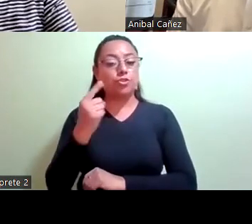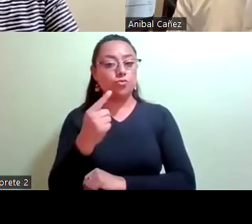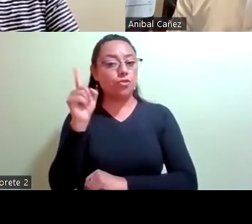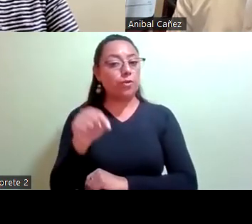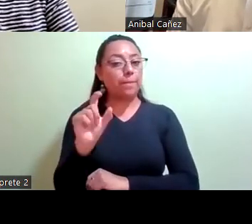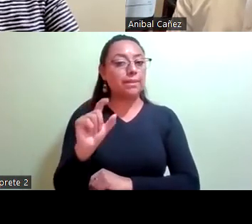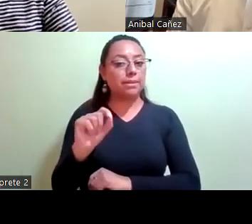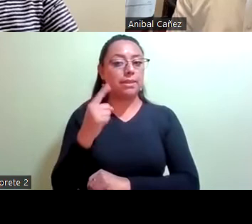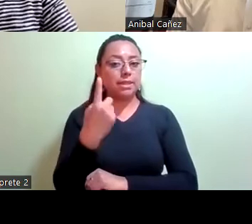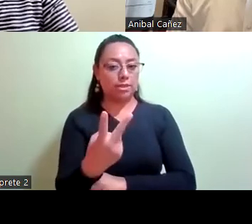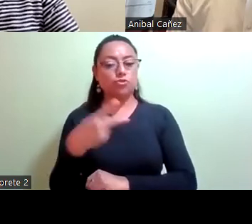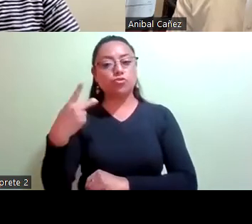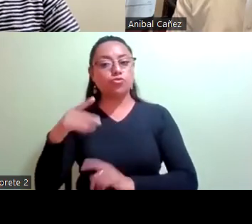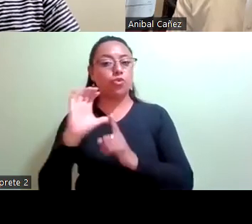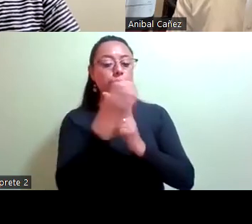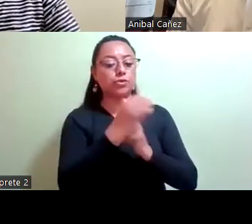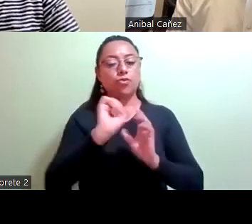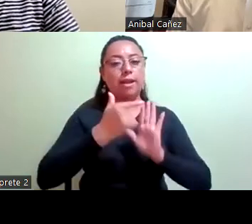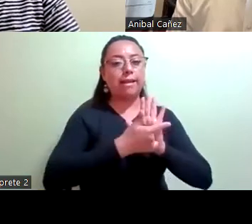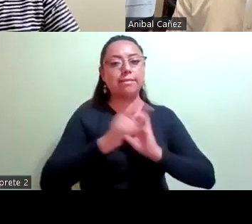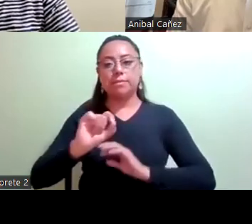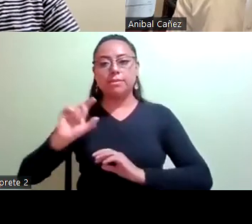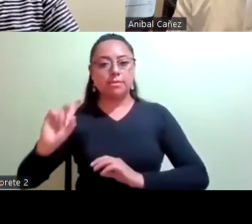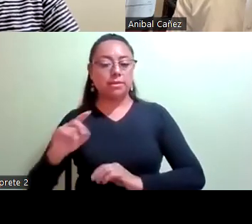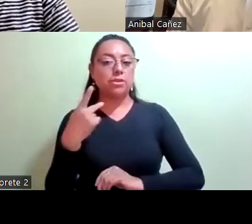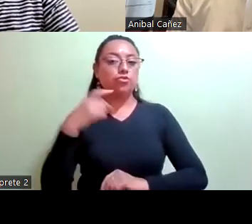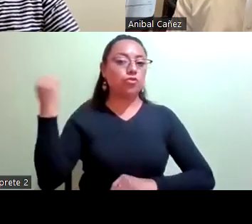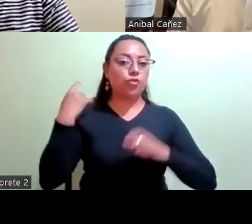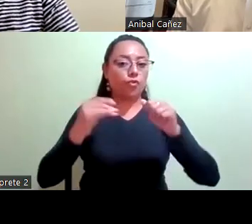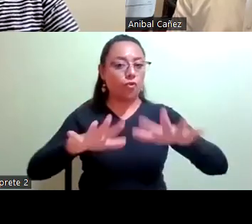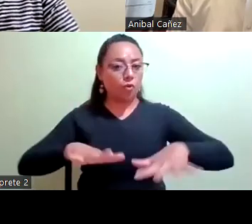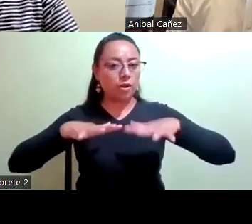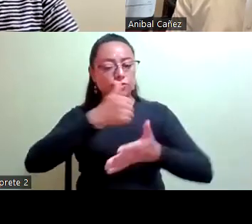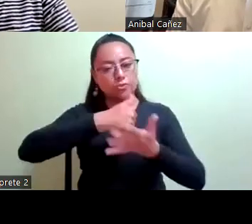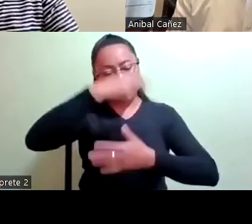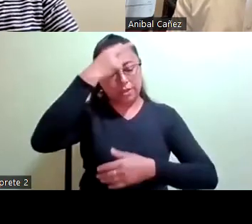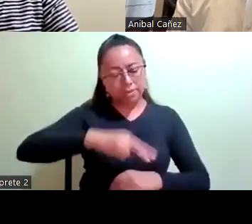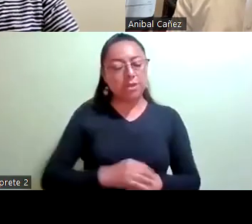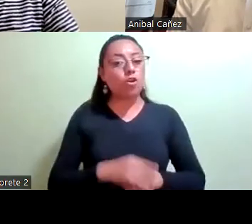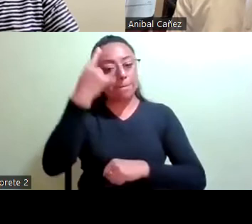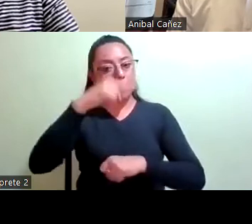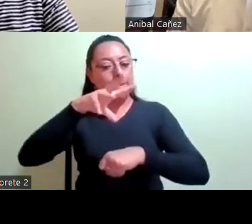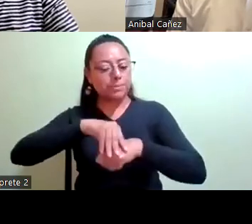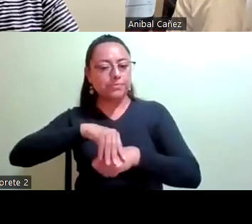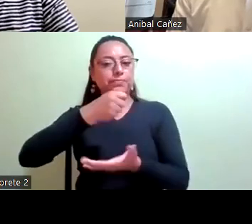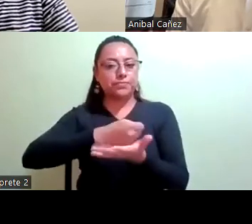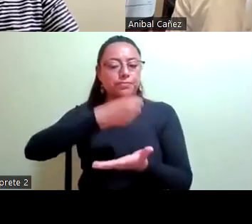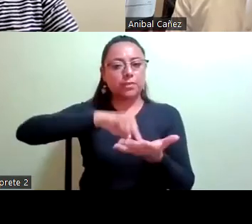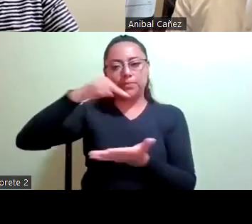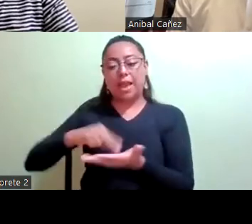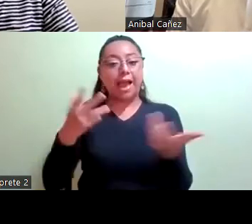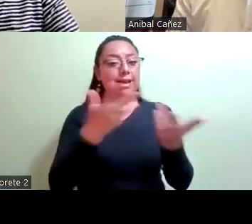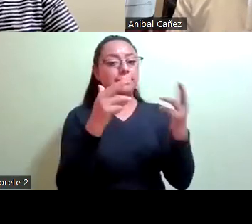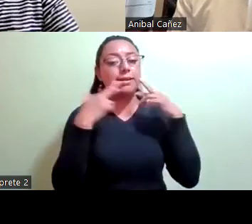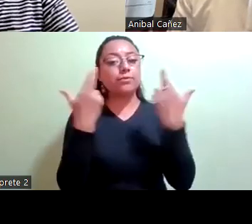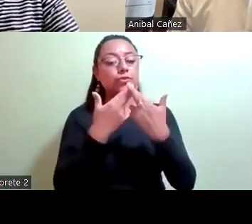Agenda 2030 del Congreso de la Ciudad de México, mediante el cual se autoriza suscribir y llevar a cabo mesas de trabajo